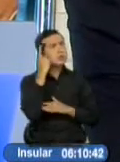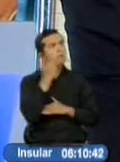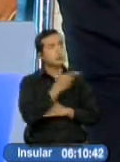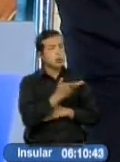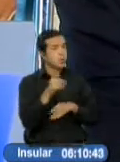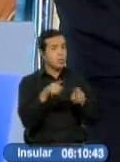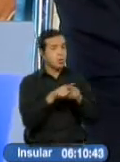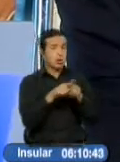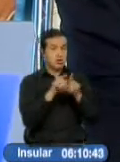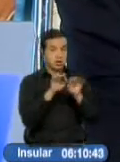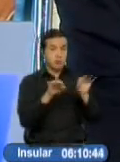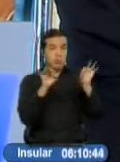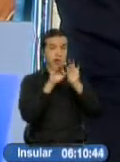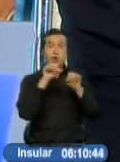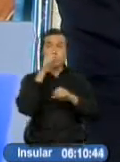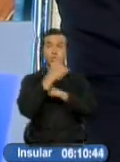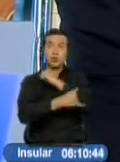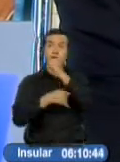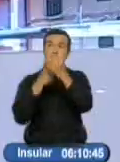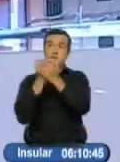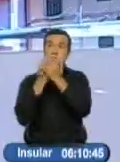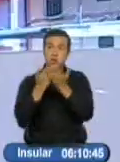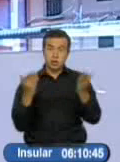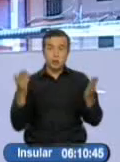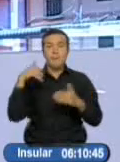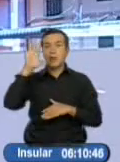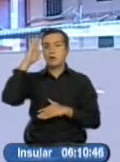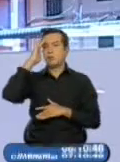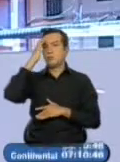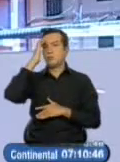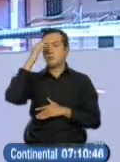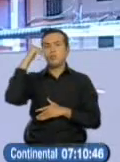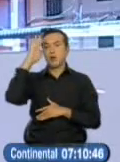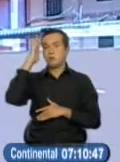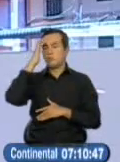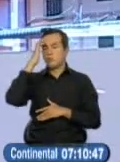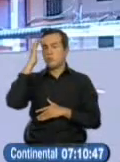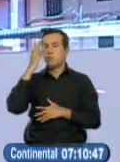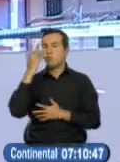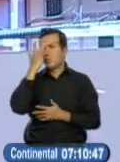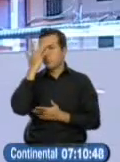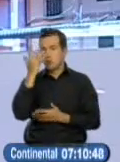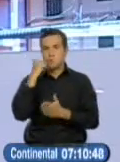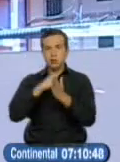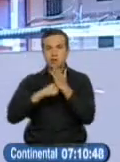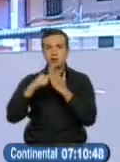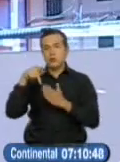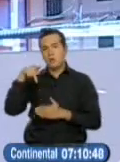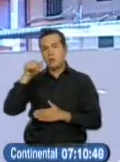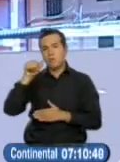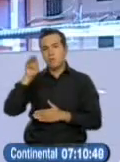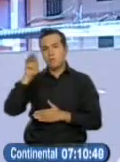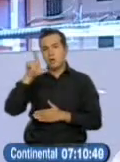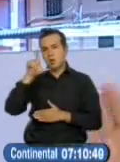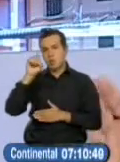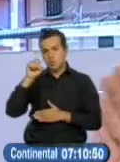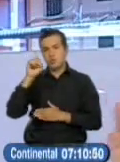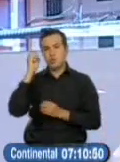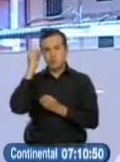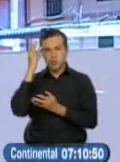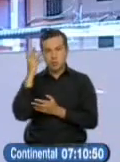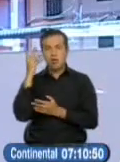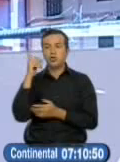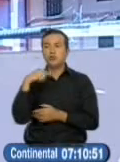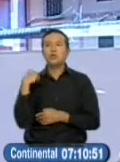son también importadores de materia prima? A nosotros nos preocupa mucho, lo hemos manifestado al ministro Pablo Campana. Nosotros somos